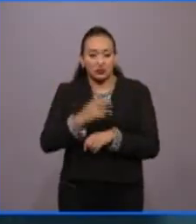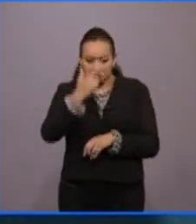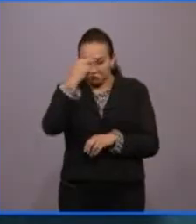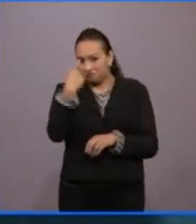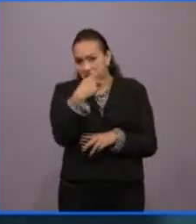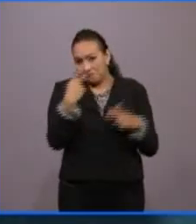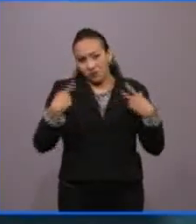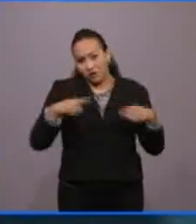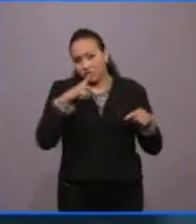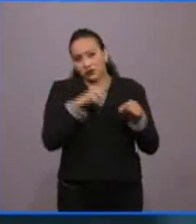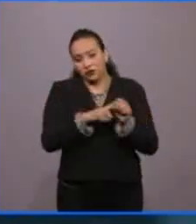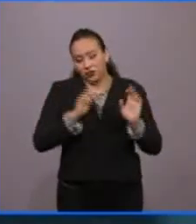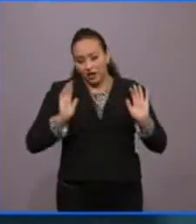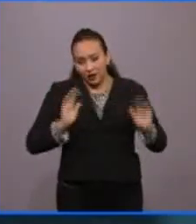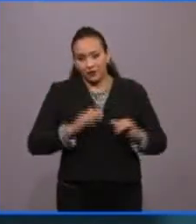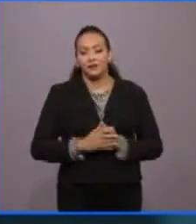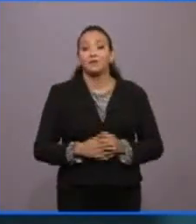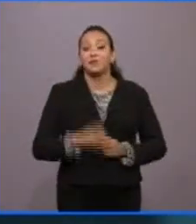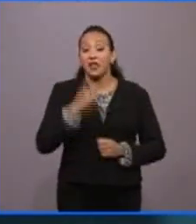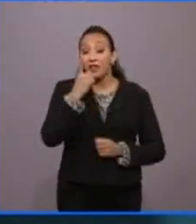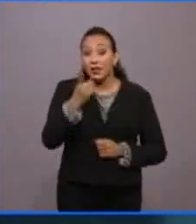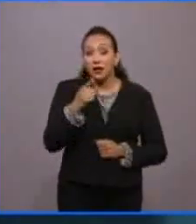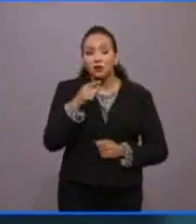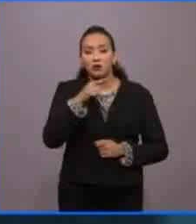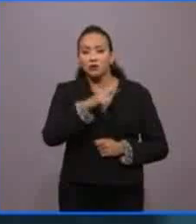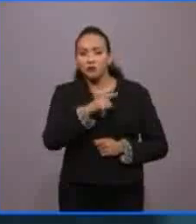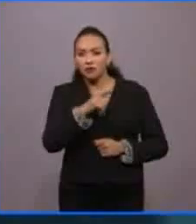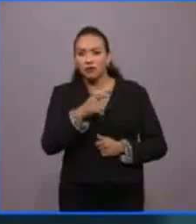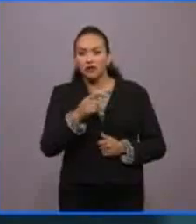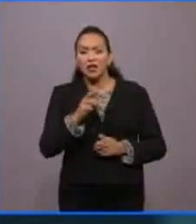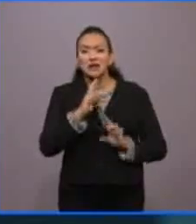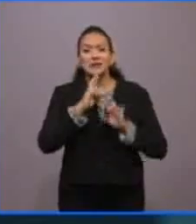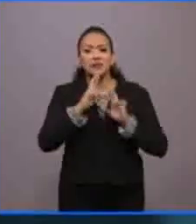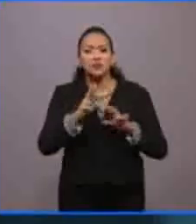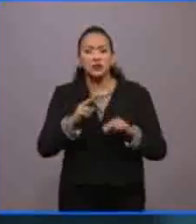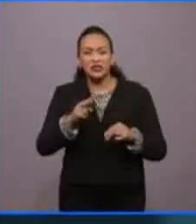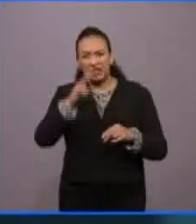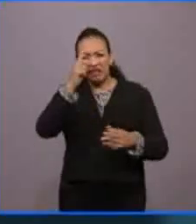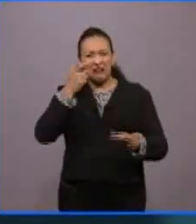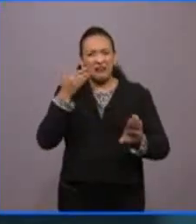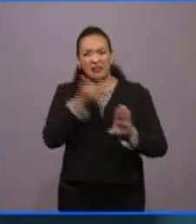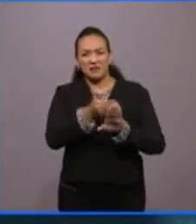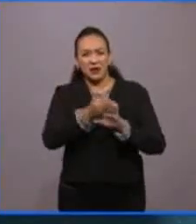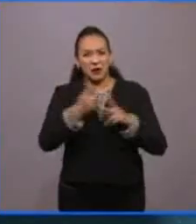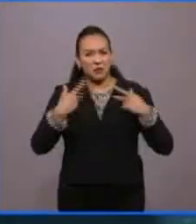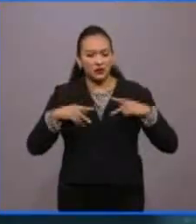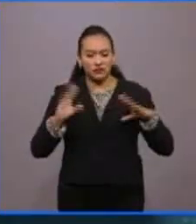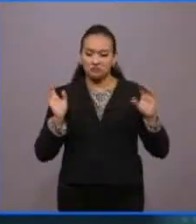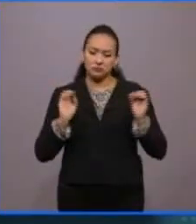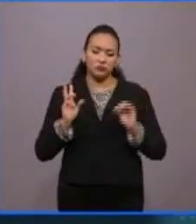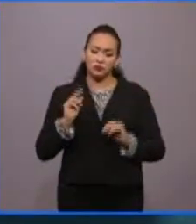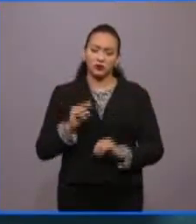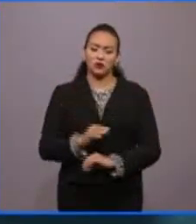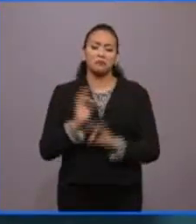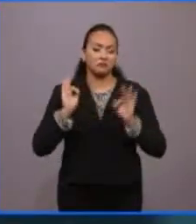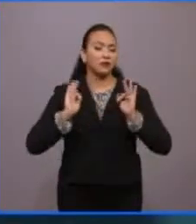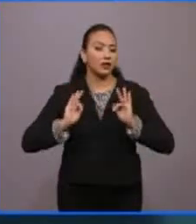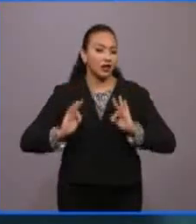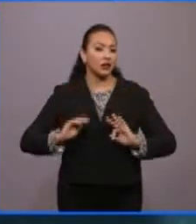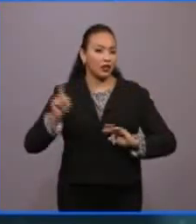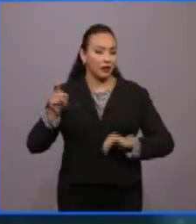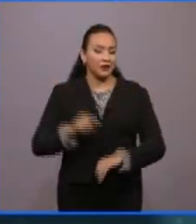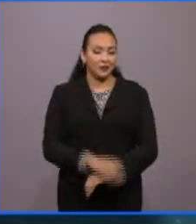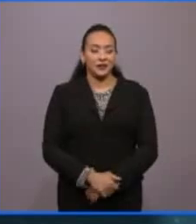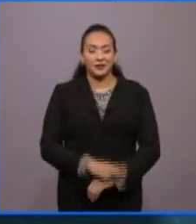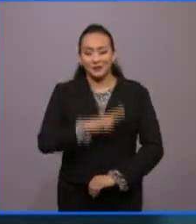Instituto Electoral del Estado. Señaló que no ha recibido reportes de amenazas o agresiones a las candidaturas. Para el